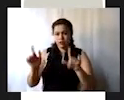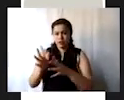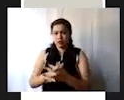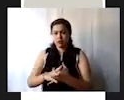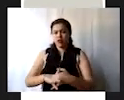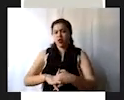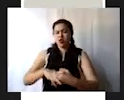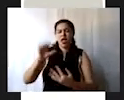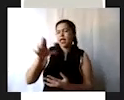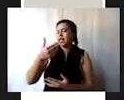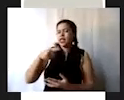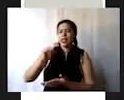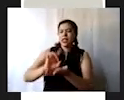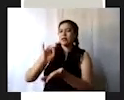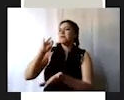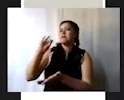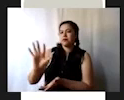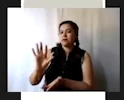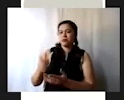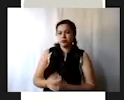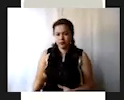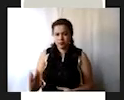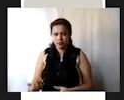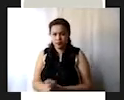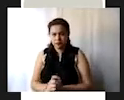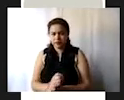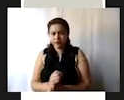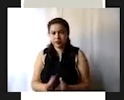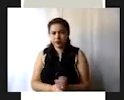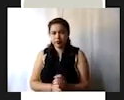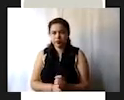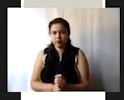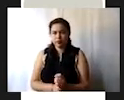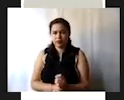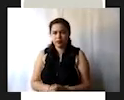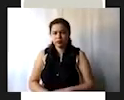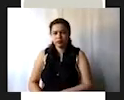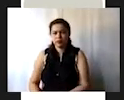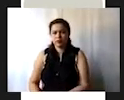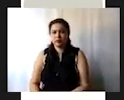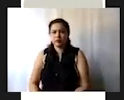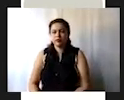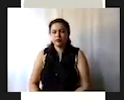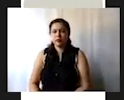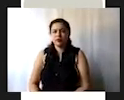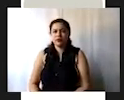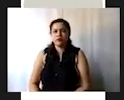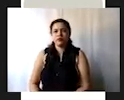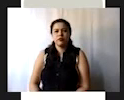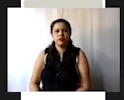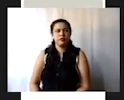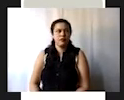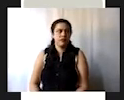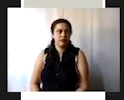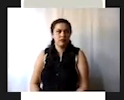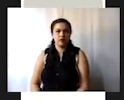por acá escritas. ¿Listo? Aquí las tienen. Y